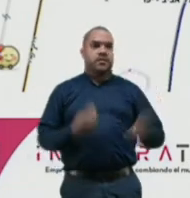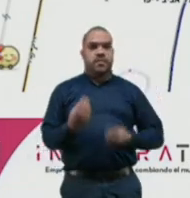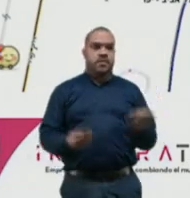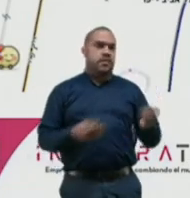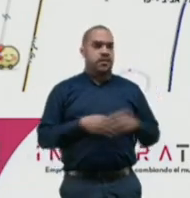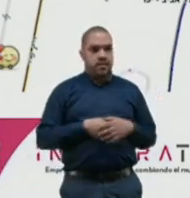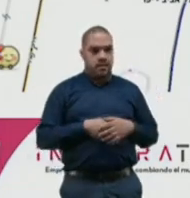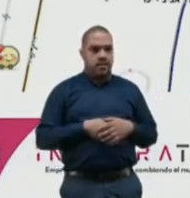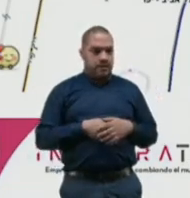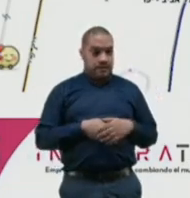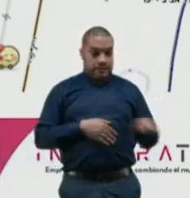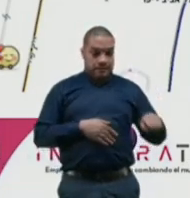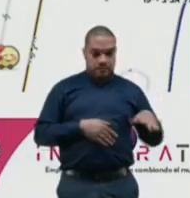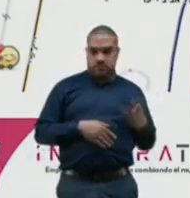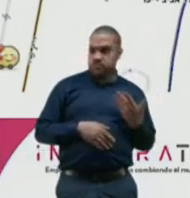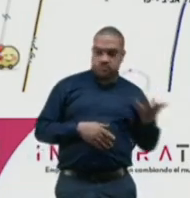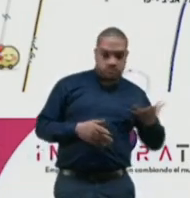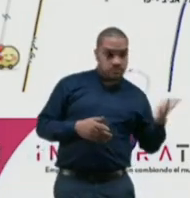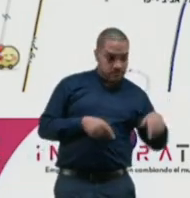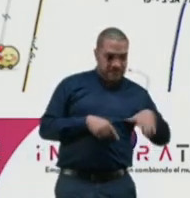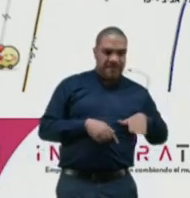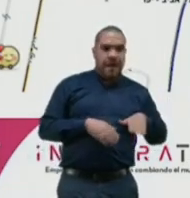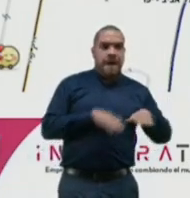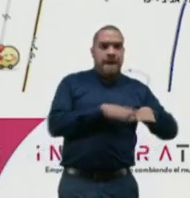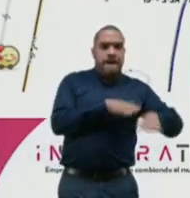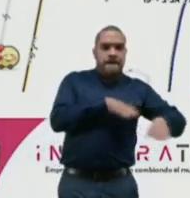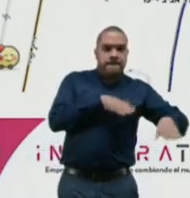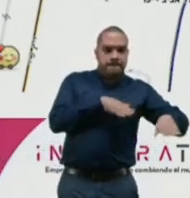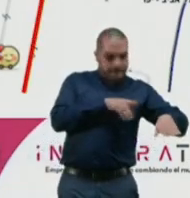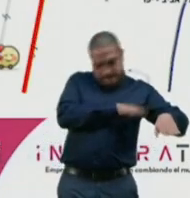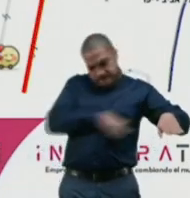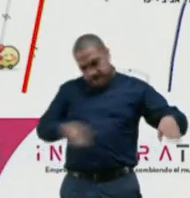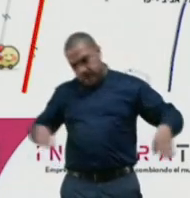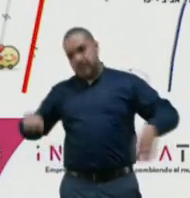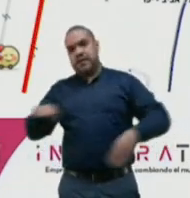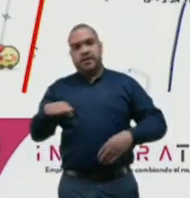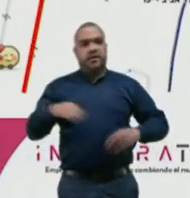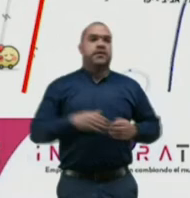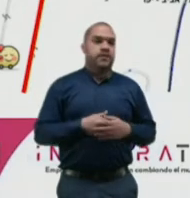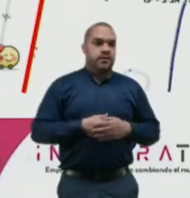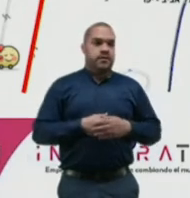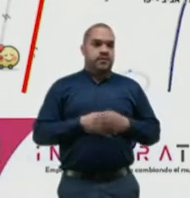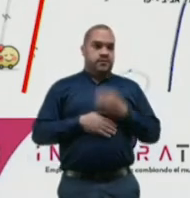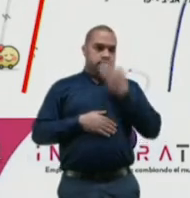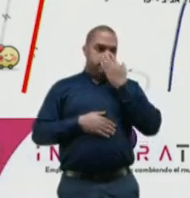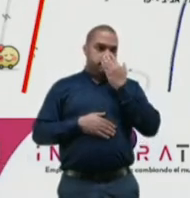trancón. Déjenme mover esto un poco de forma que ustedes vean si esto está funcionando o no.